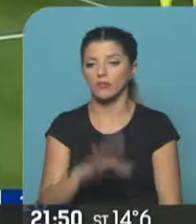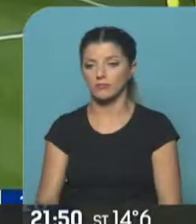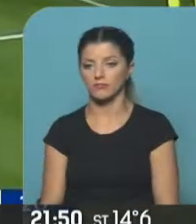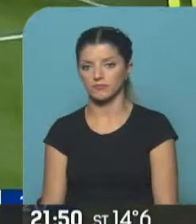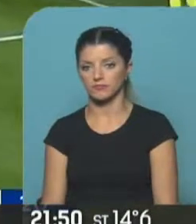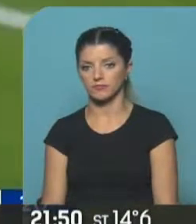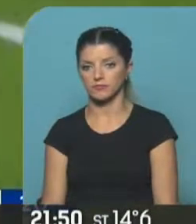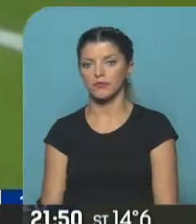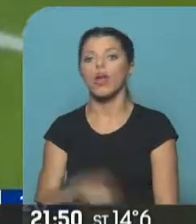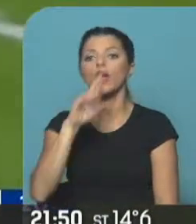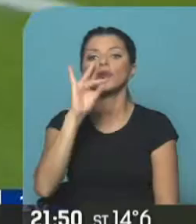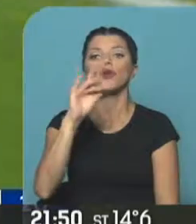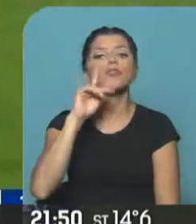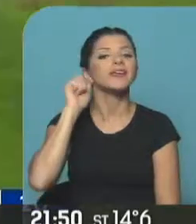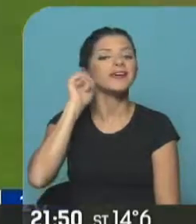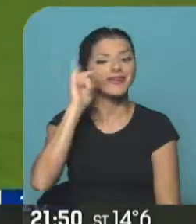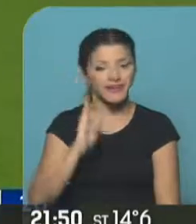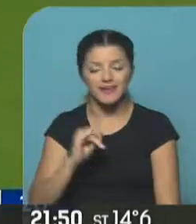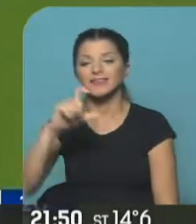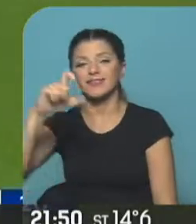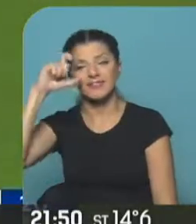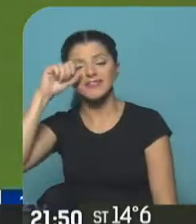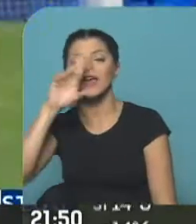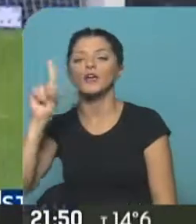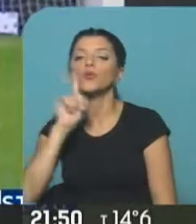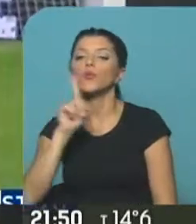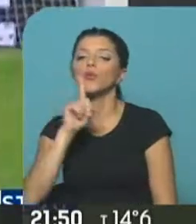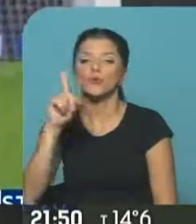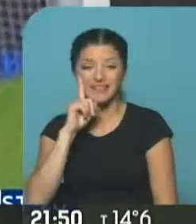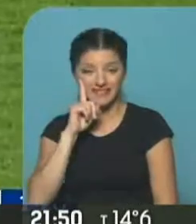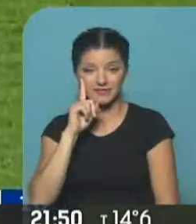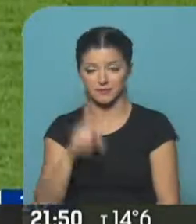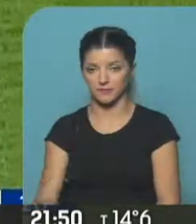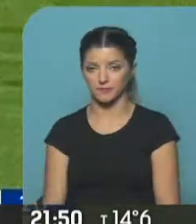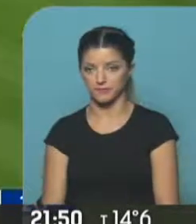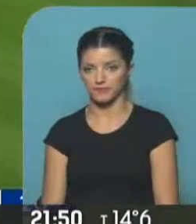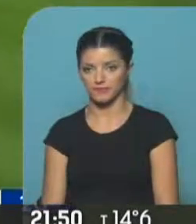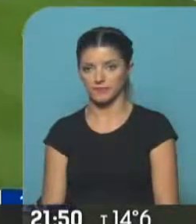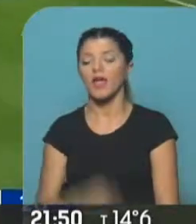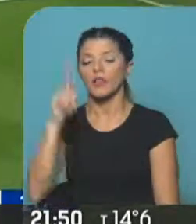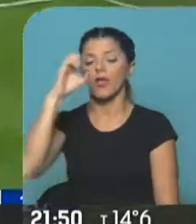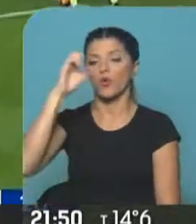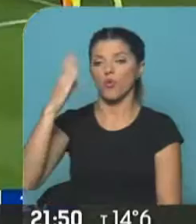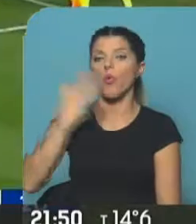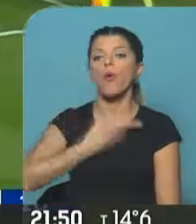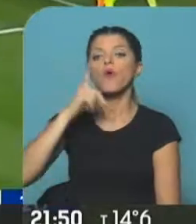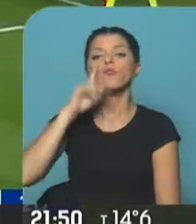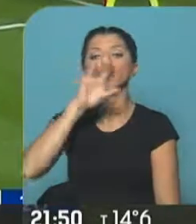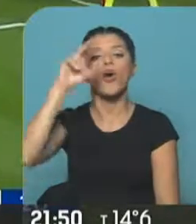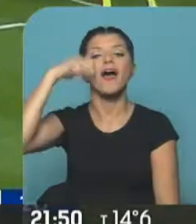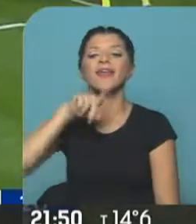Gonzalo Rodríguez, Romagnoli y Cerutti. Este es el que vino de la Fiorentina,